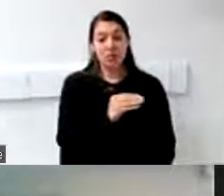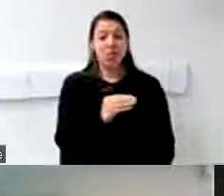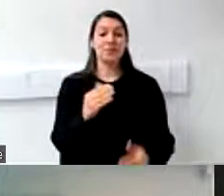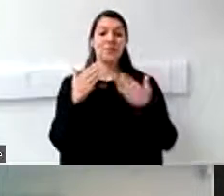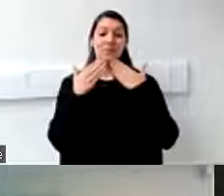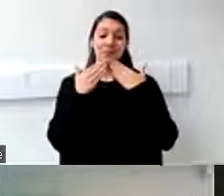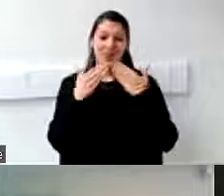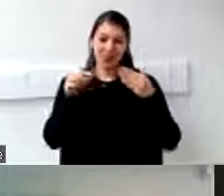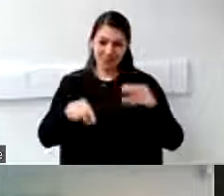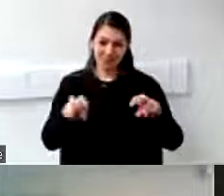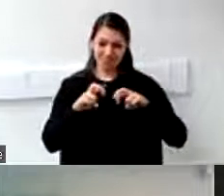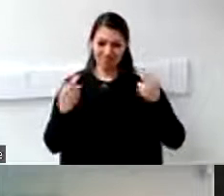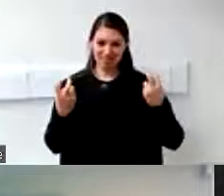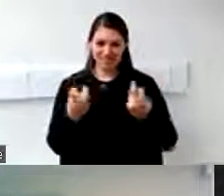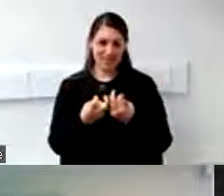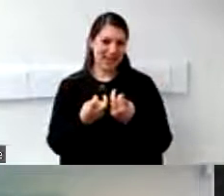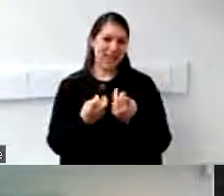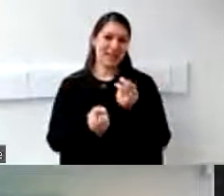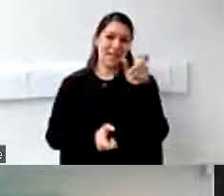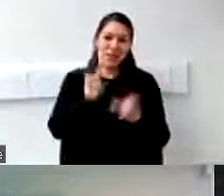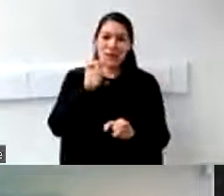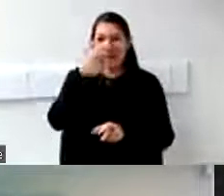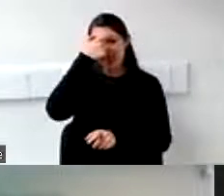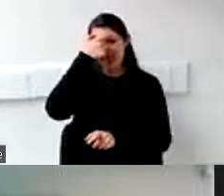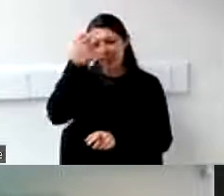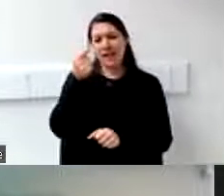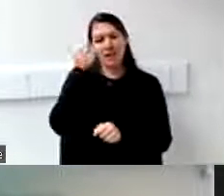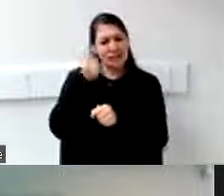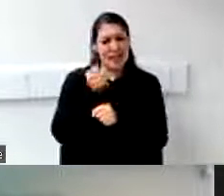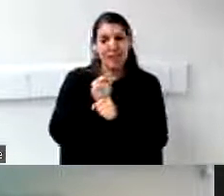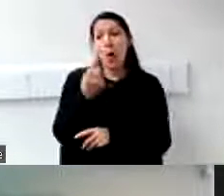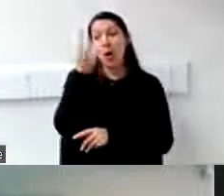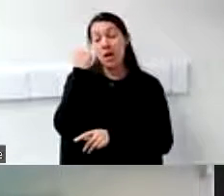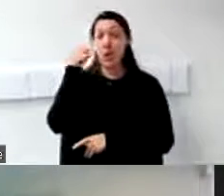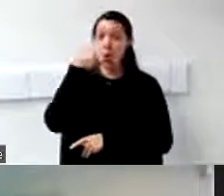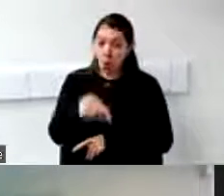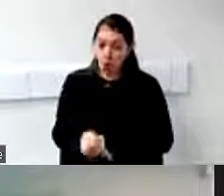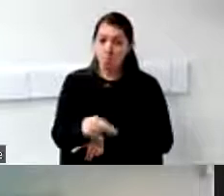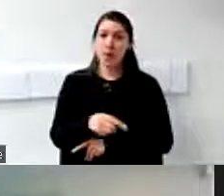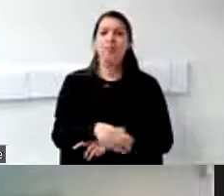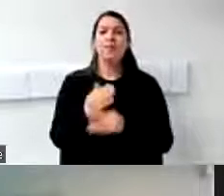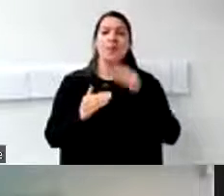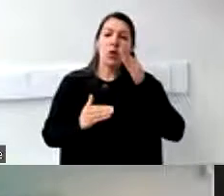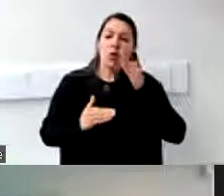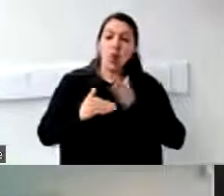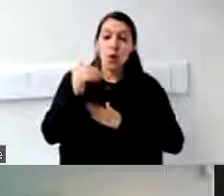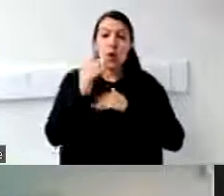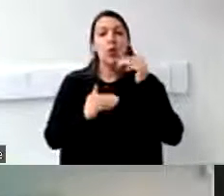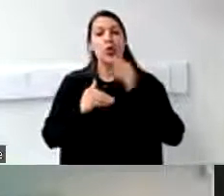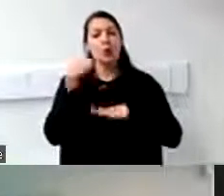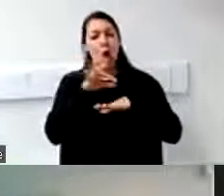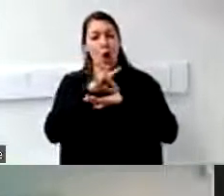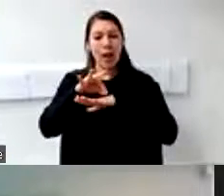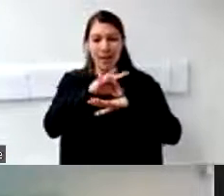mesa, obviamente, a los técnicos, y al gran trabajo que han desarrollado en estos días, en la construcción también de la guía, en conjunto